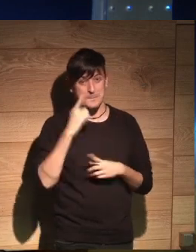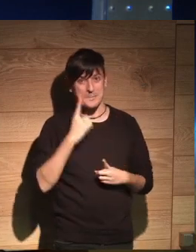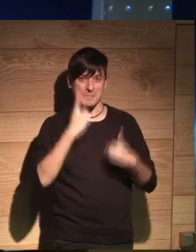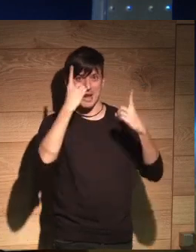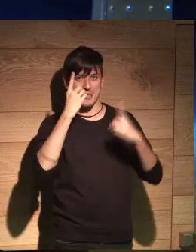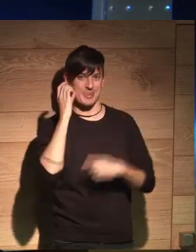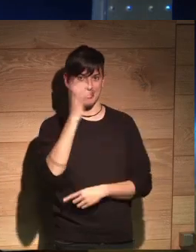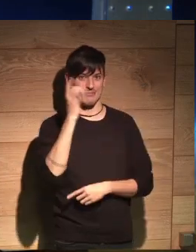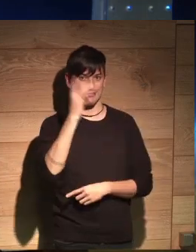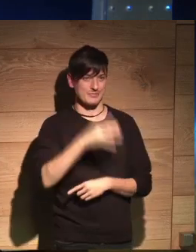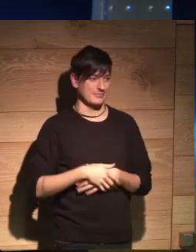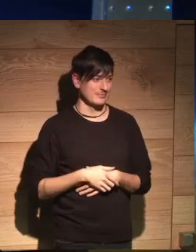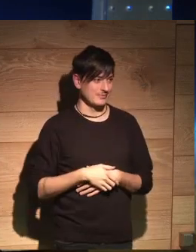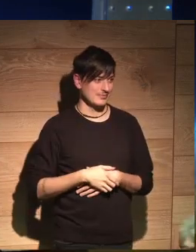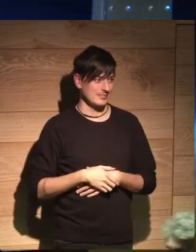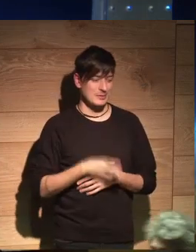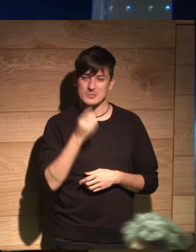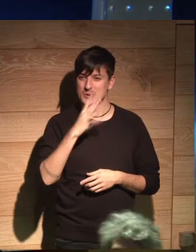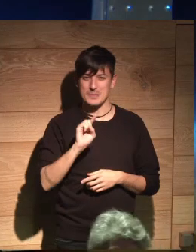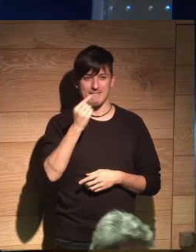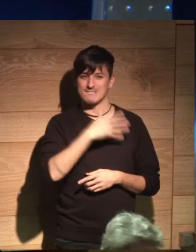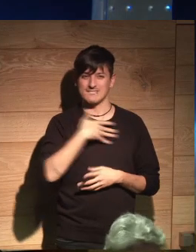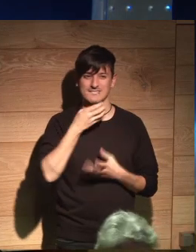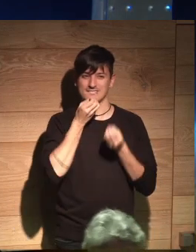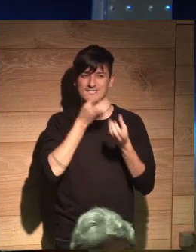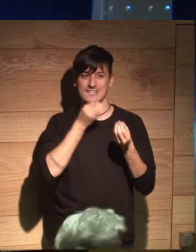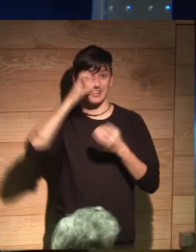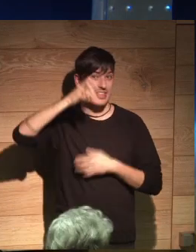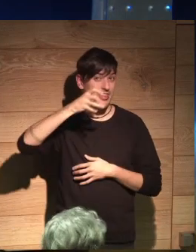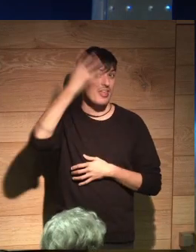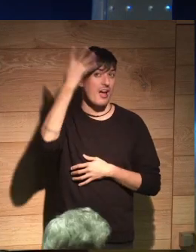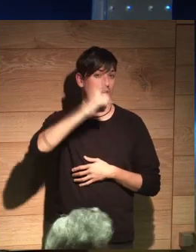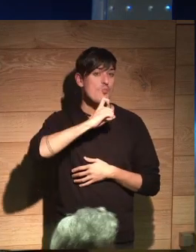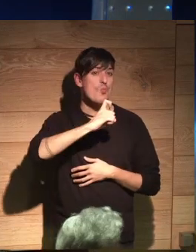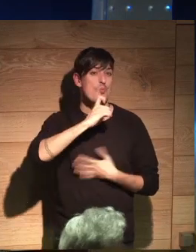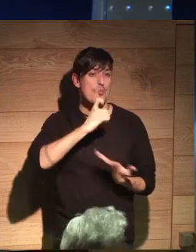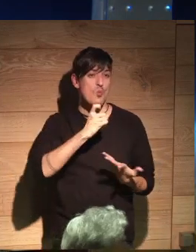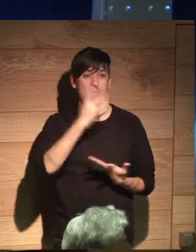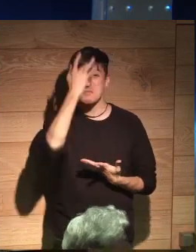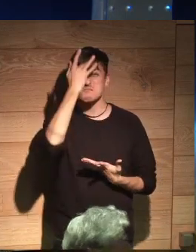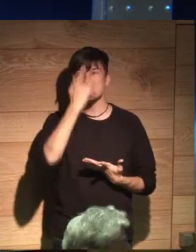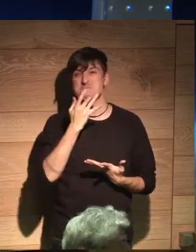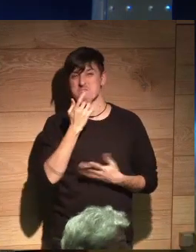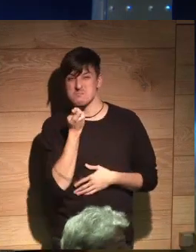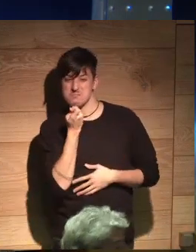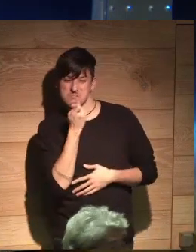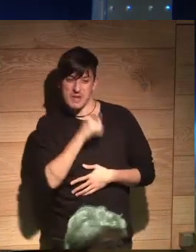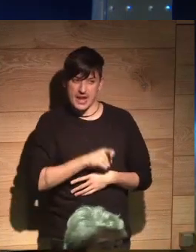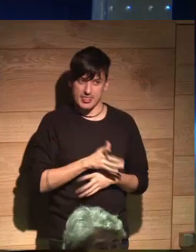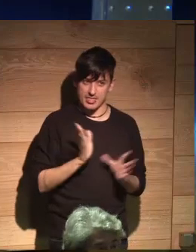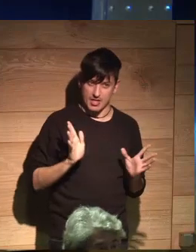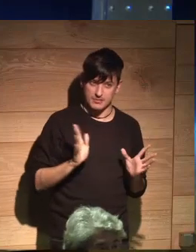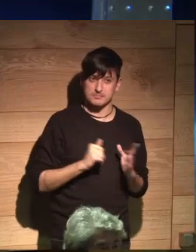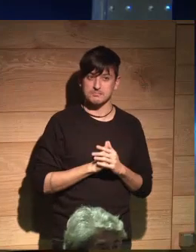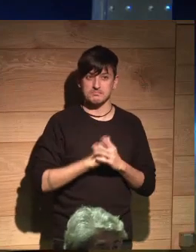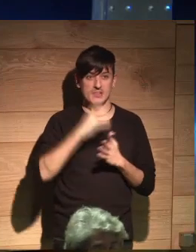Claro. En primer lugar, quería contarles un poquito de cómo surgió la idea. Surgió por una imagen parecida a esta, no fue esta, fue anteriormente, pero